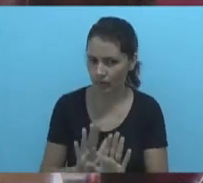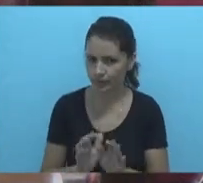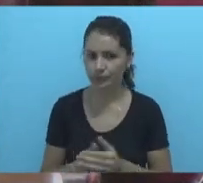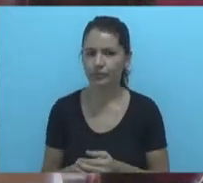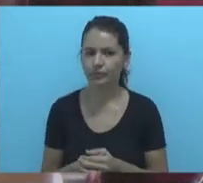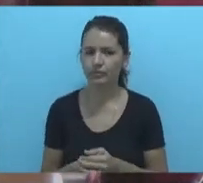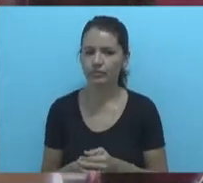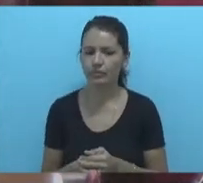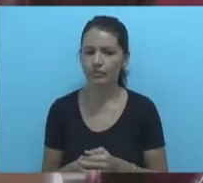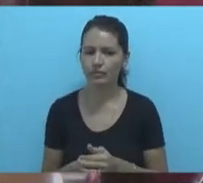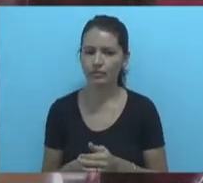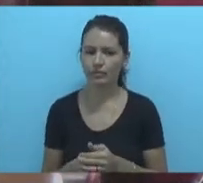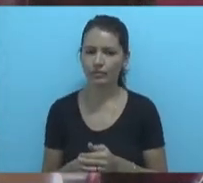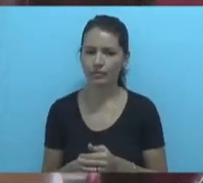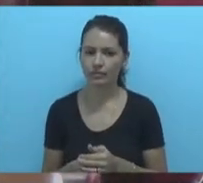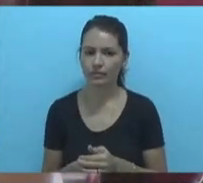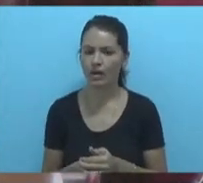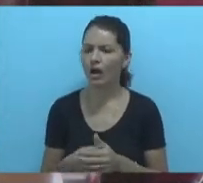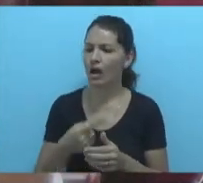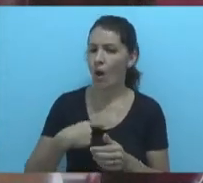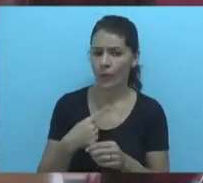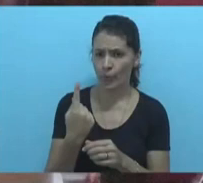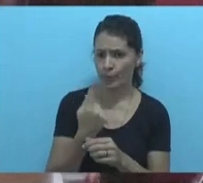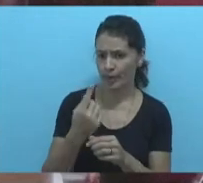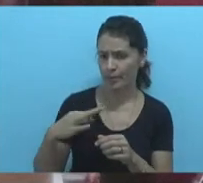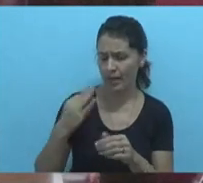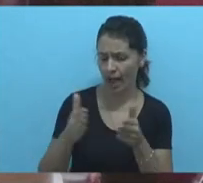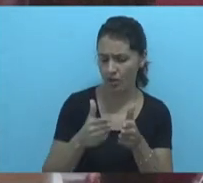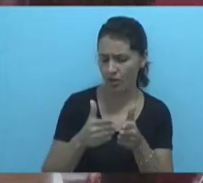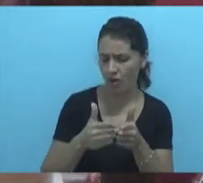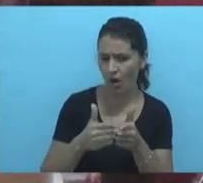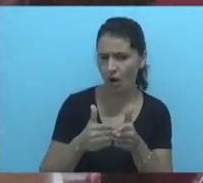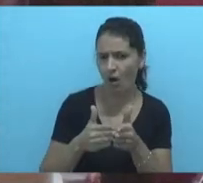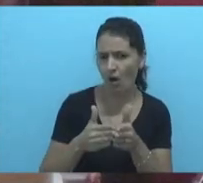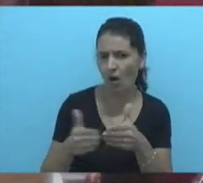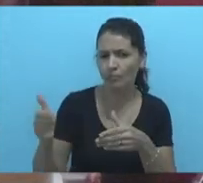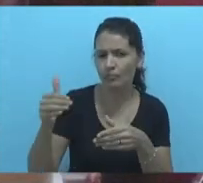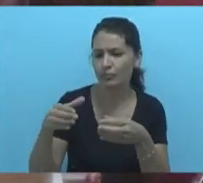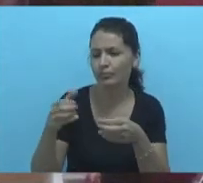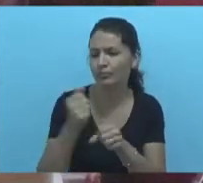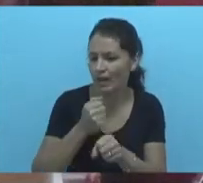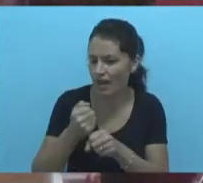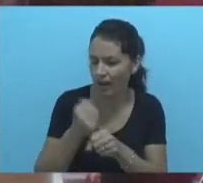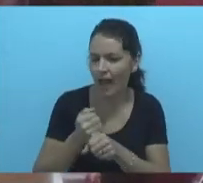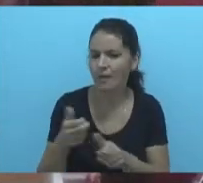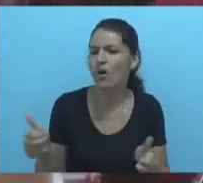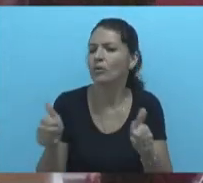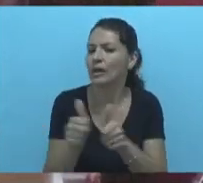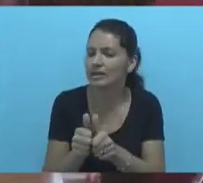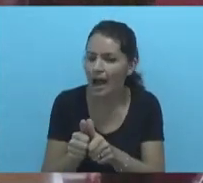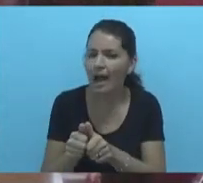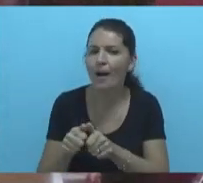el primer año seguimos y acompañamos a las víctimas y estuvimos todo el año trabajando para que